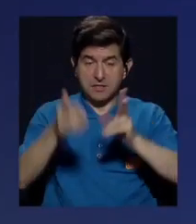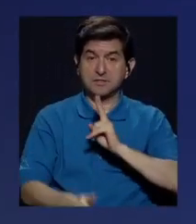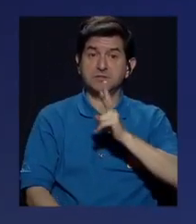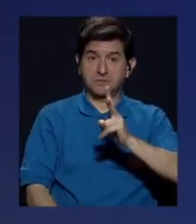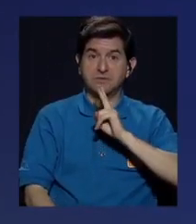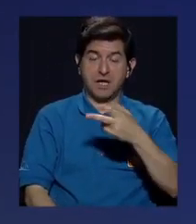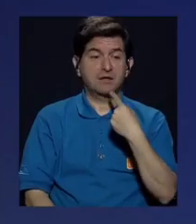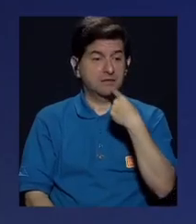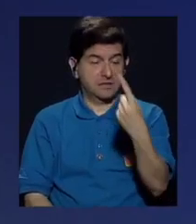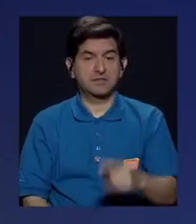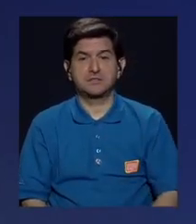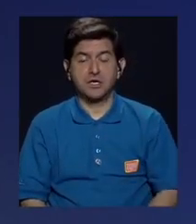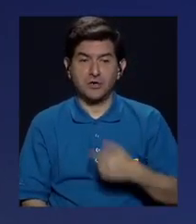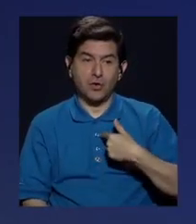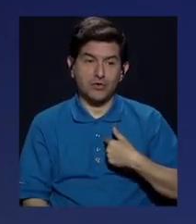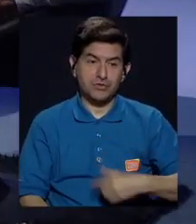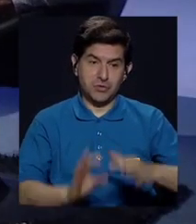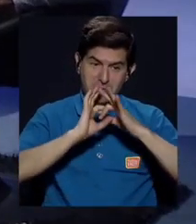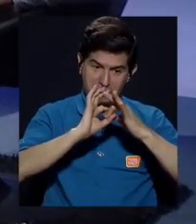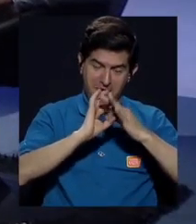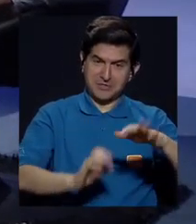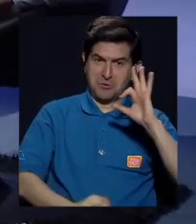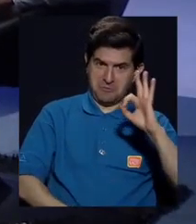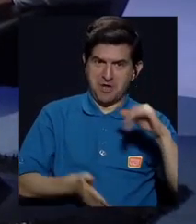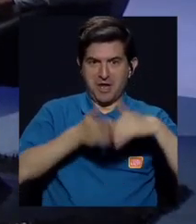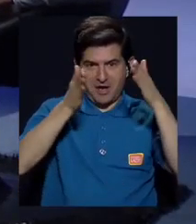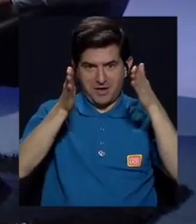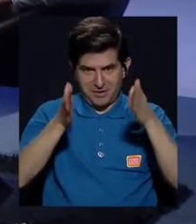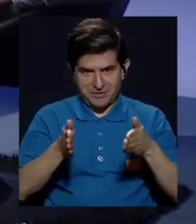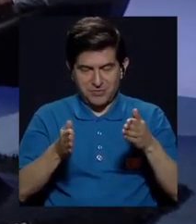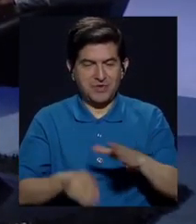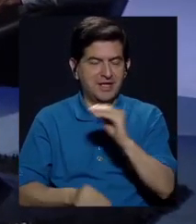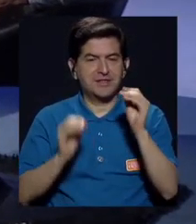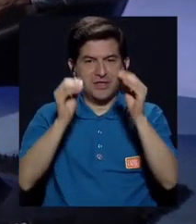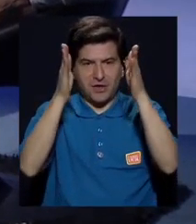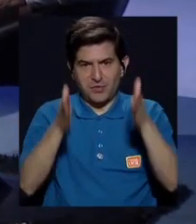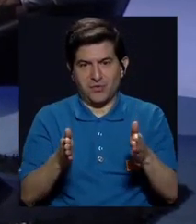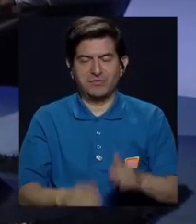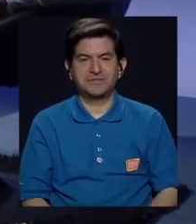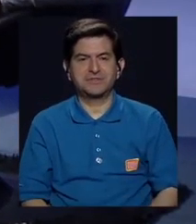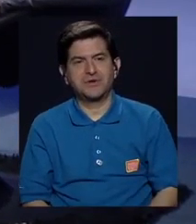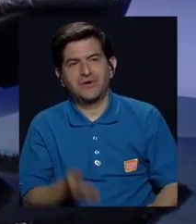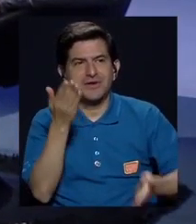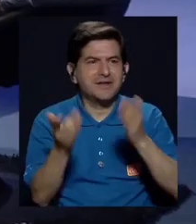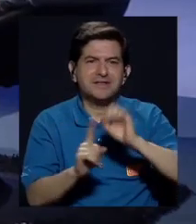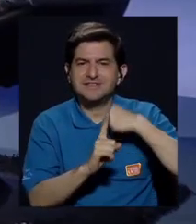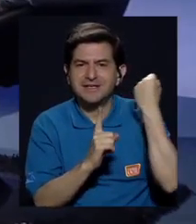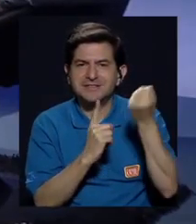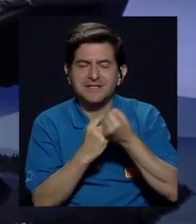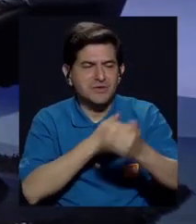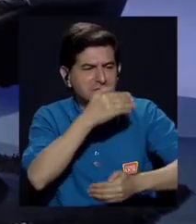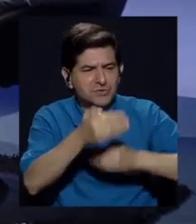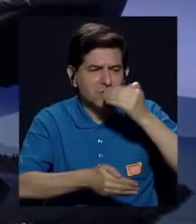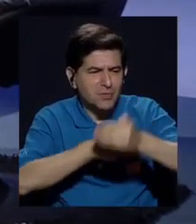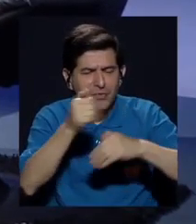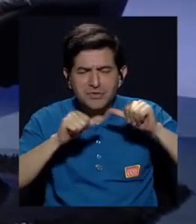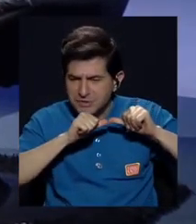verdaderamente decir, o me llevo bien con el profesor, o me llevo bien con el profesor. Porque si lo vemos en un estado, digamos, como de docencia